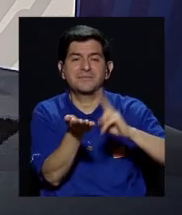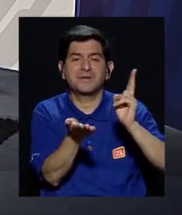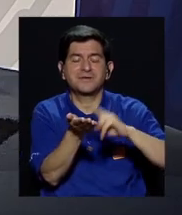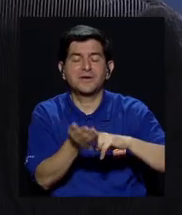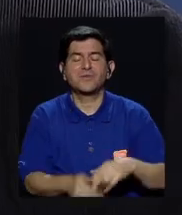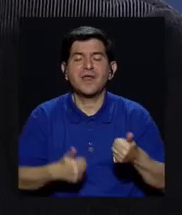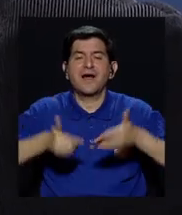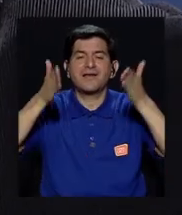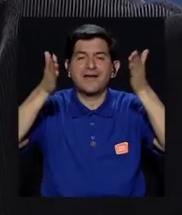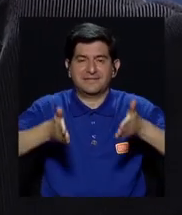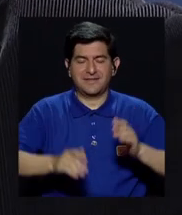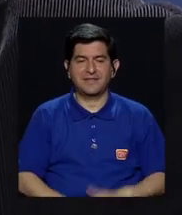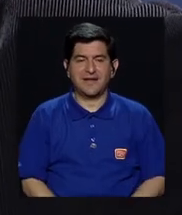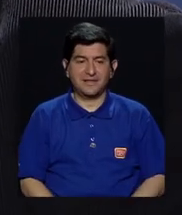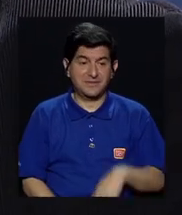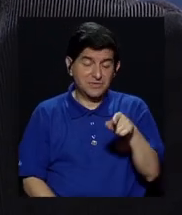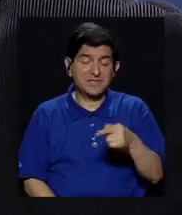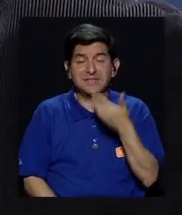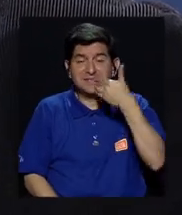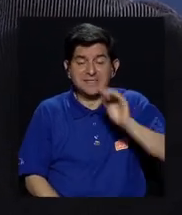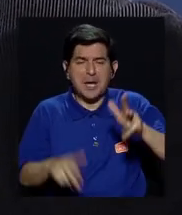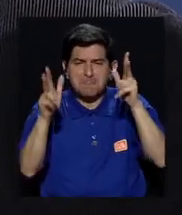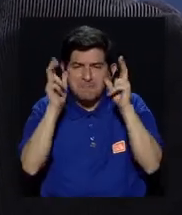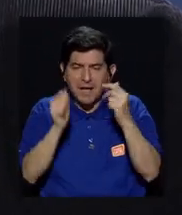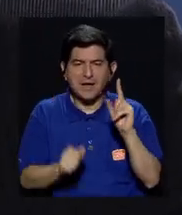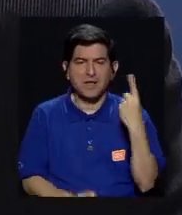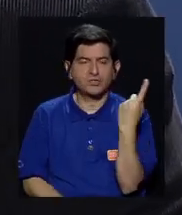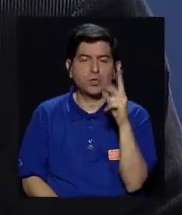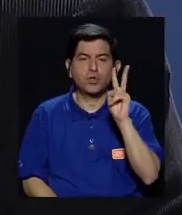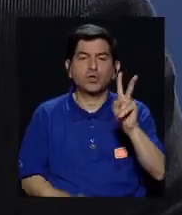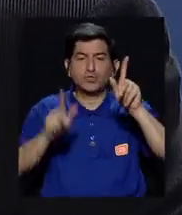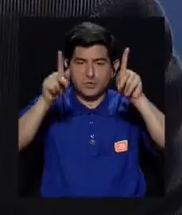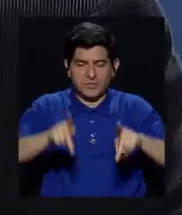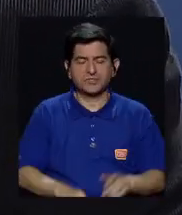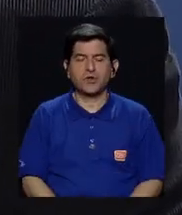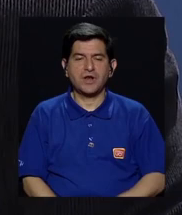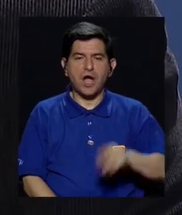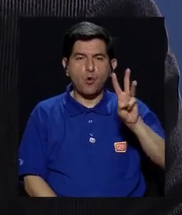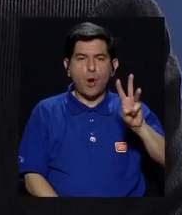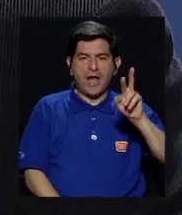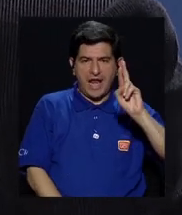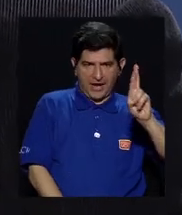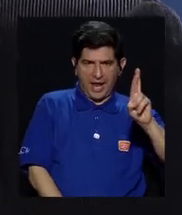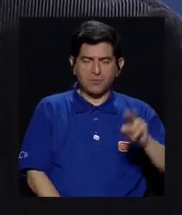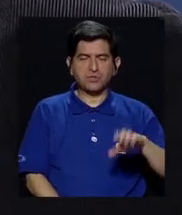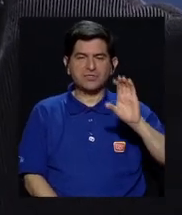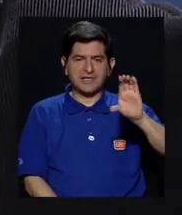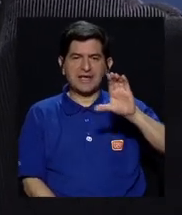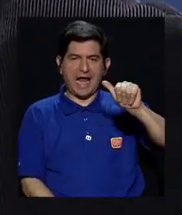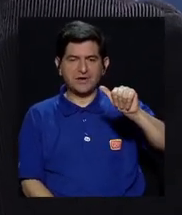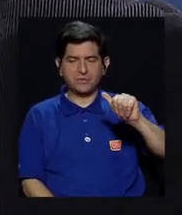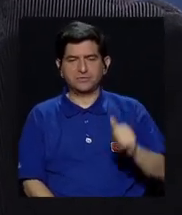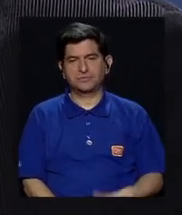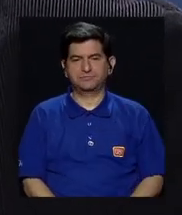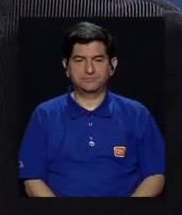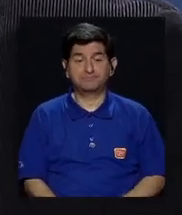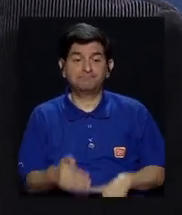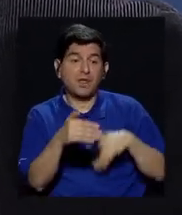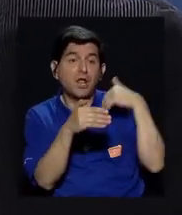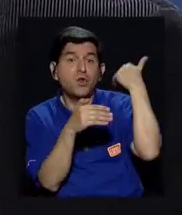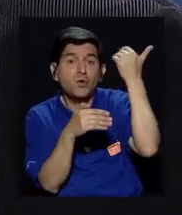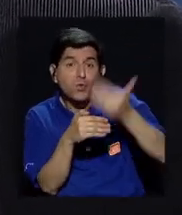candidatos y entonces en el que llama la percepción que había sólo dos valientes vuelve ramos y carlos alvarado